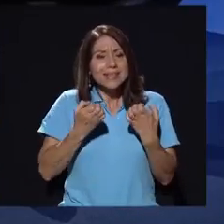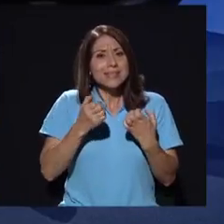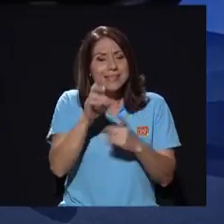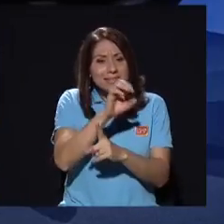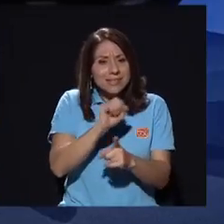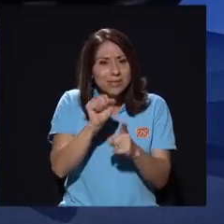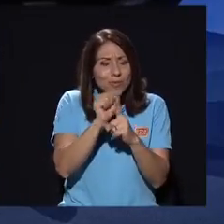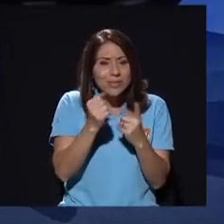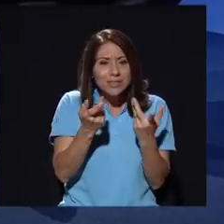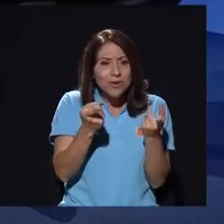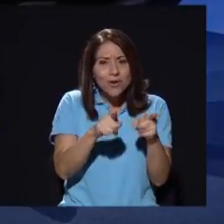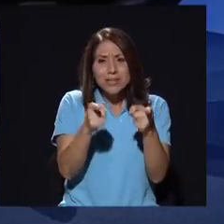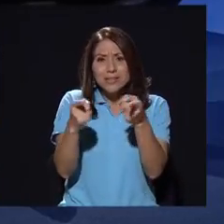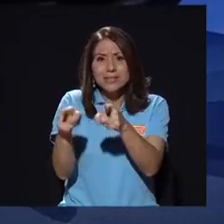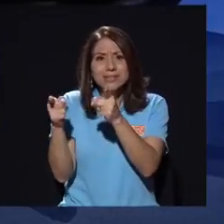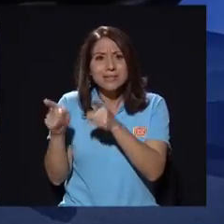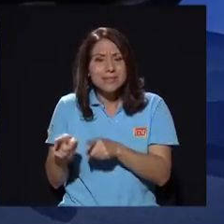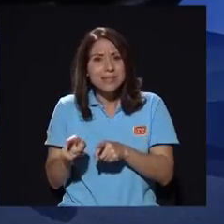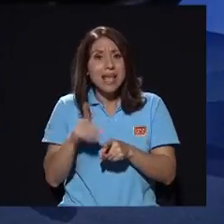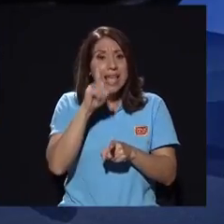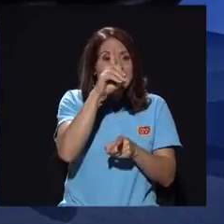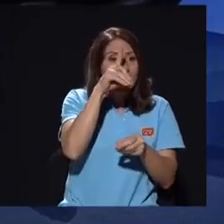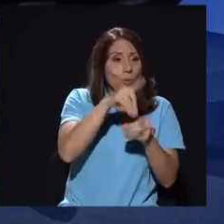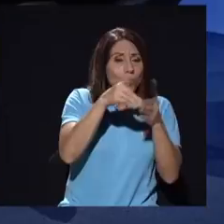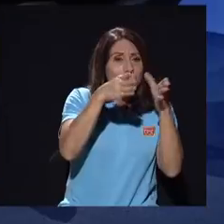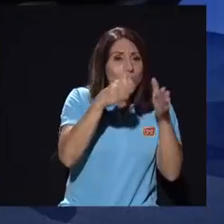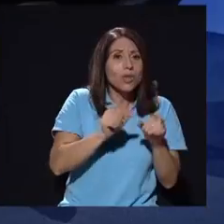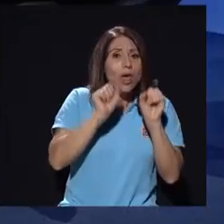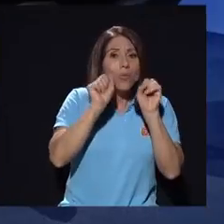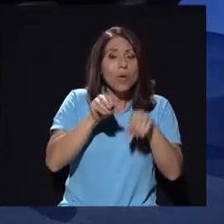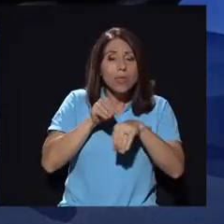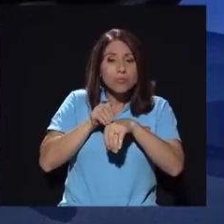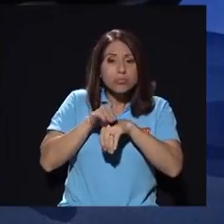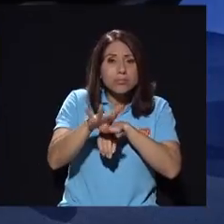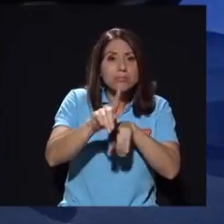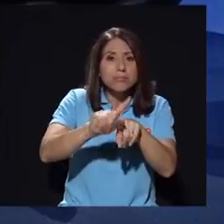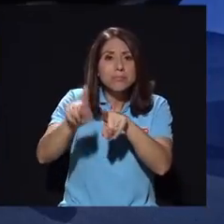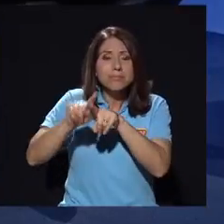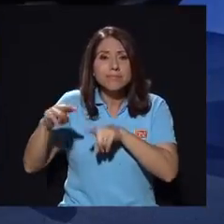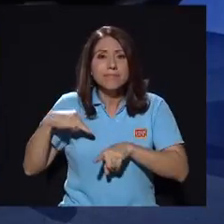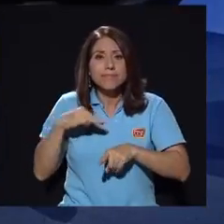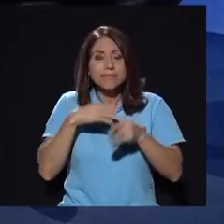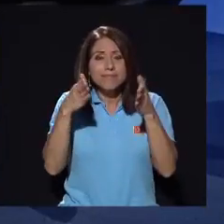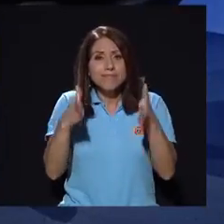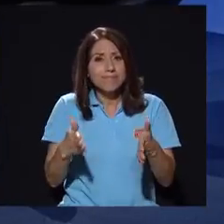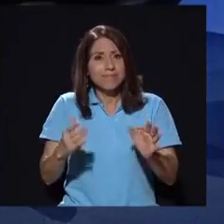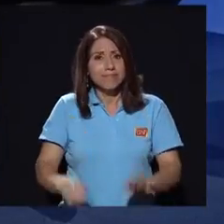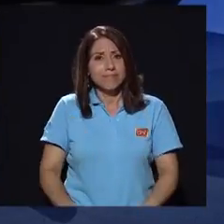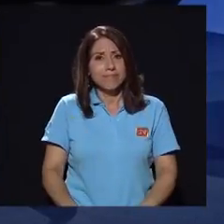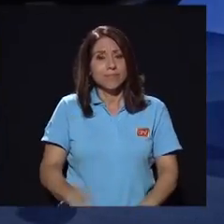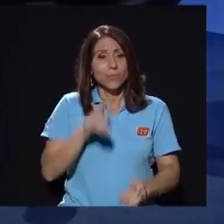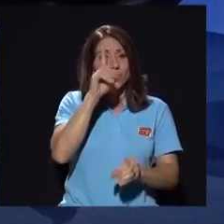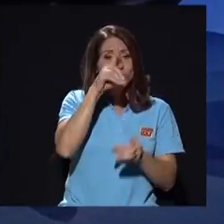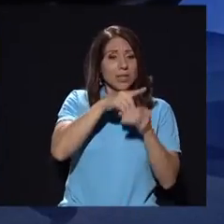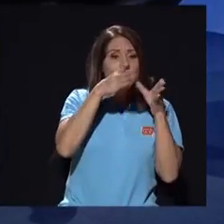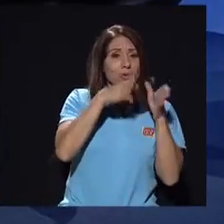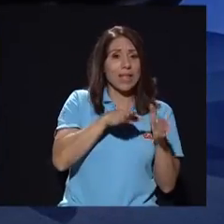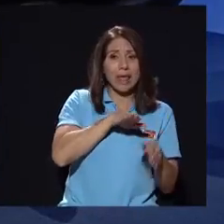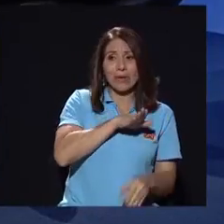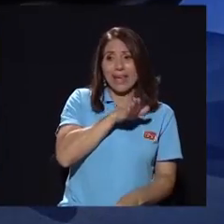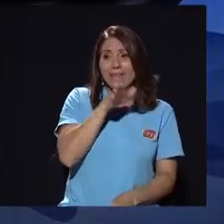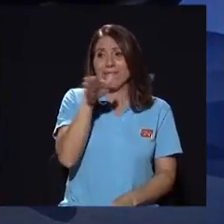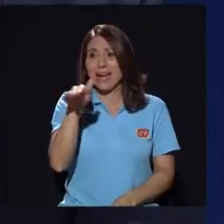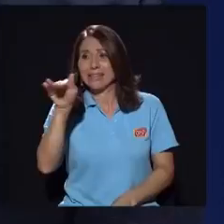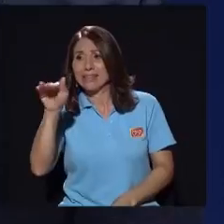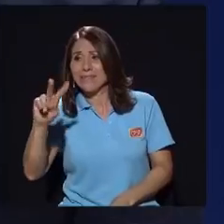entramados que existe esta injerencia de un diputado en ministerios de un diputado que va y le pide a un